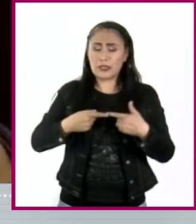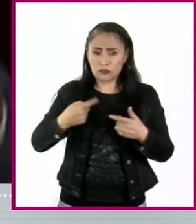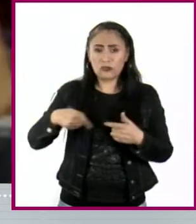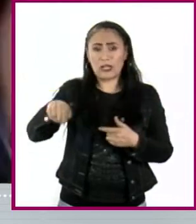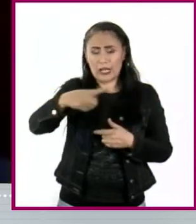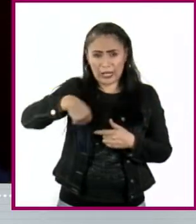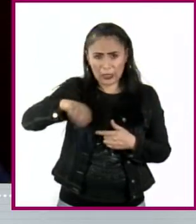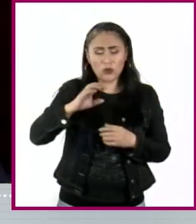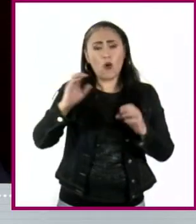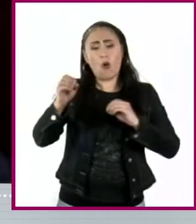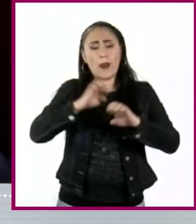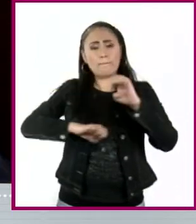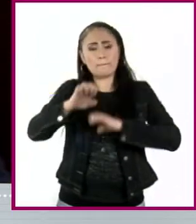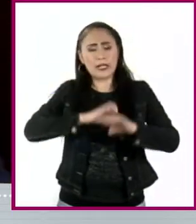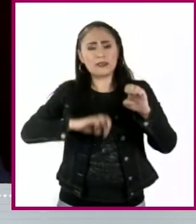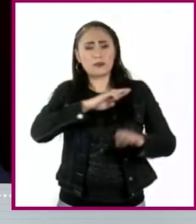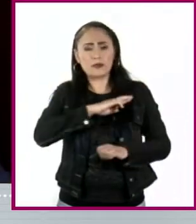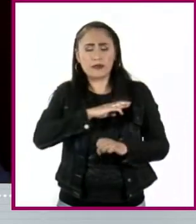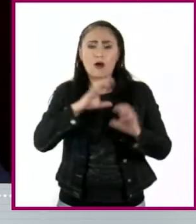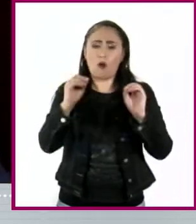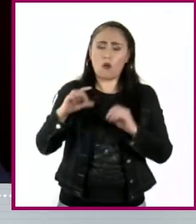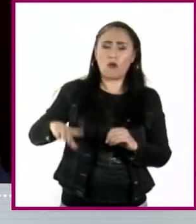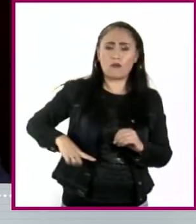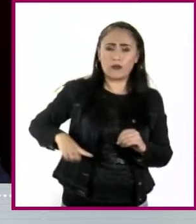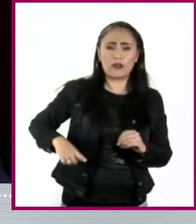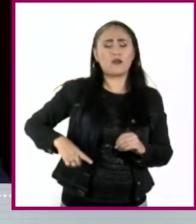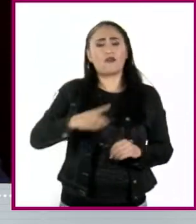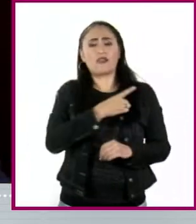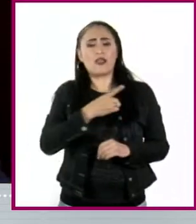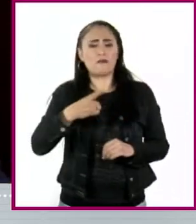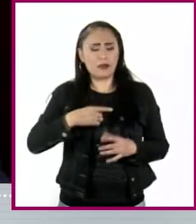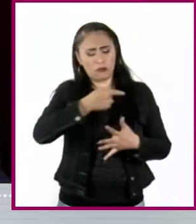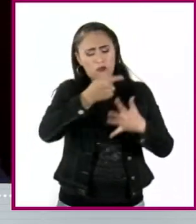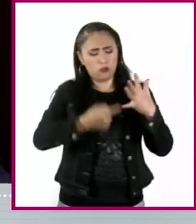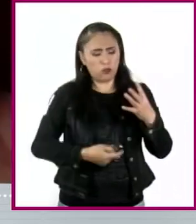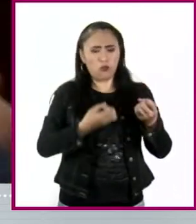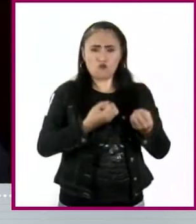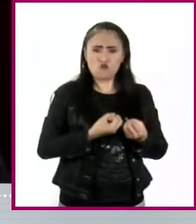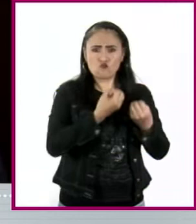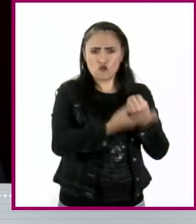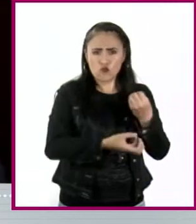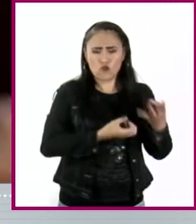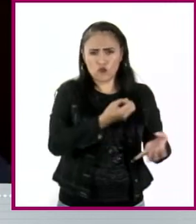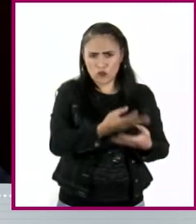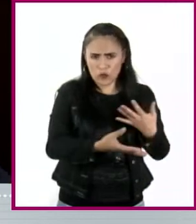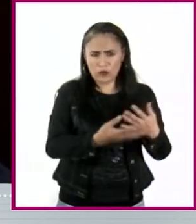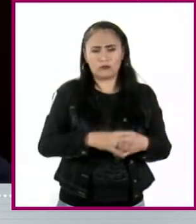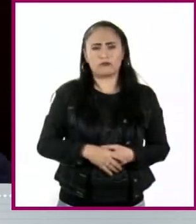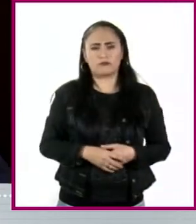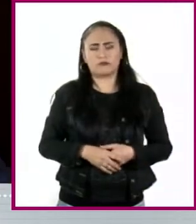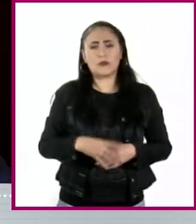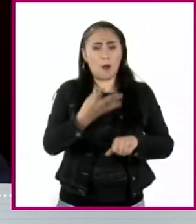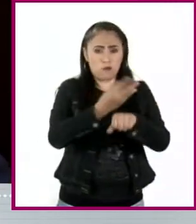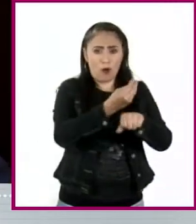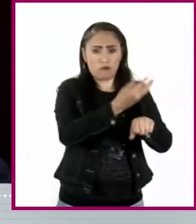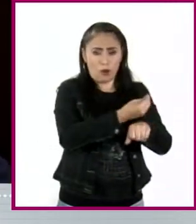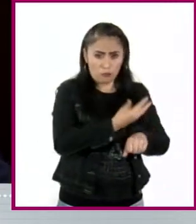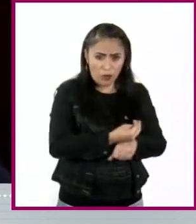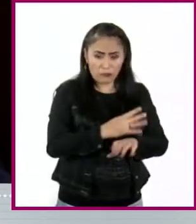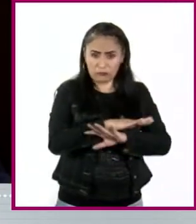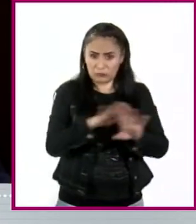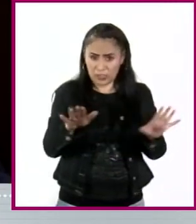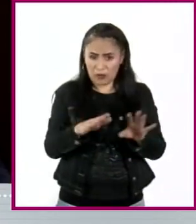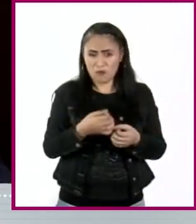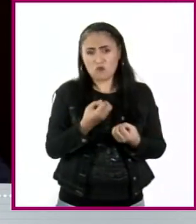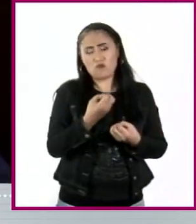iniciativa privada o el Estado tendría que poder garantizarle a personas en situación de calle. Pero no solo lo remedial, una visión de